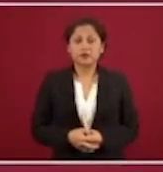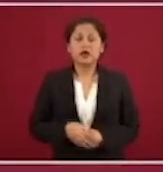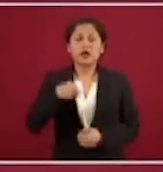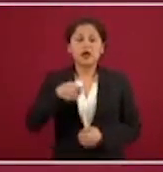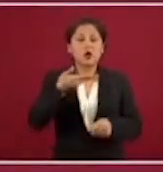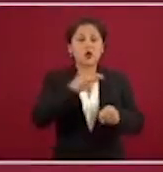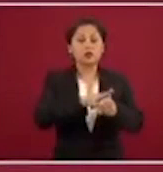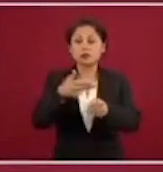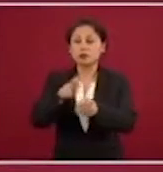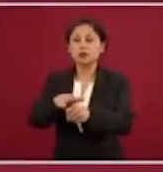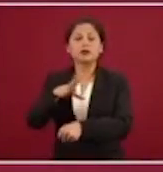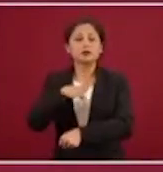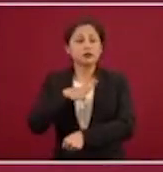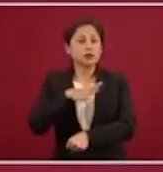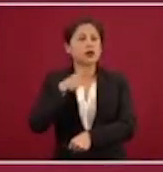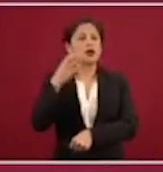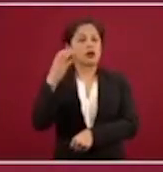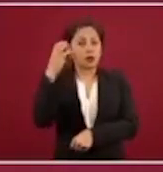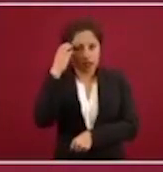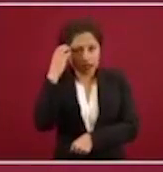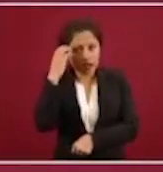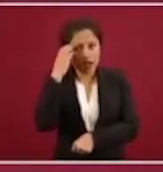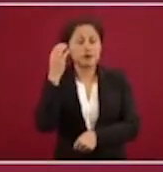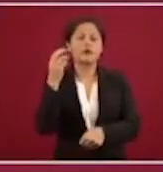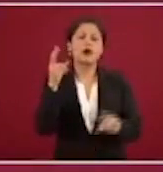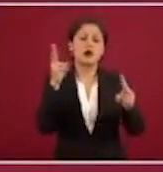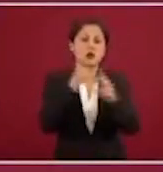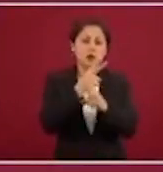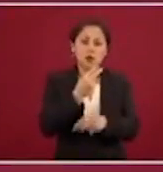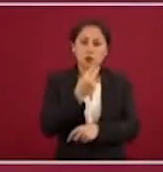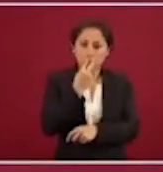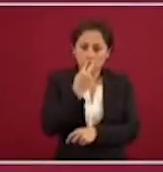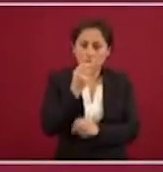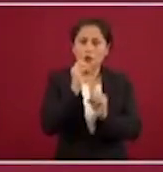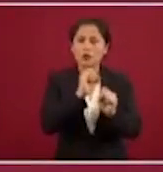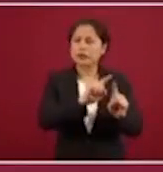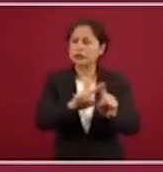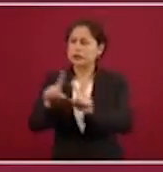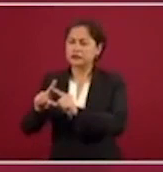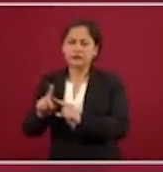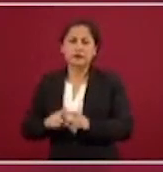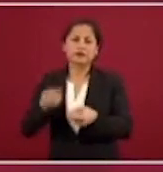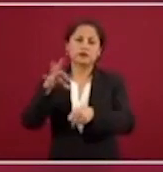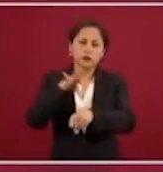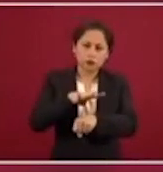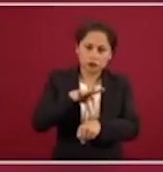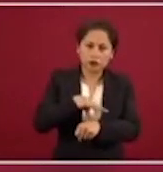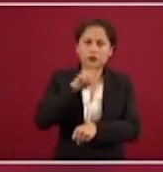los médicos y todos los equipos que estemos completamente